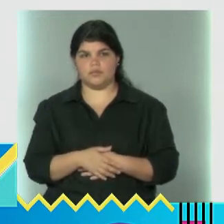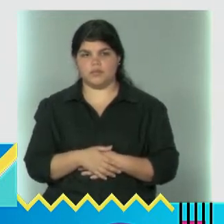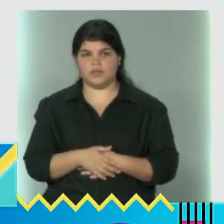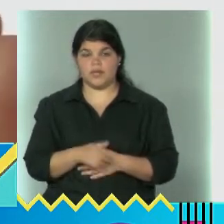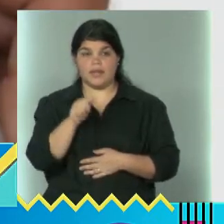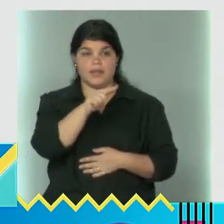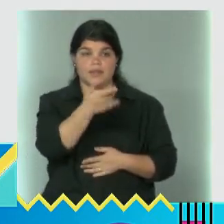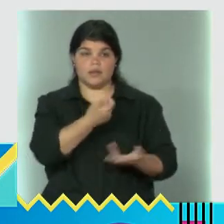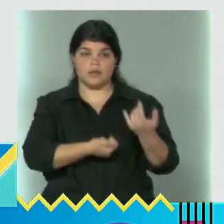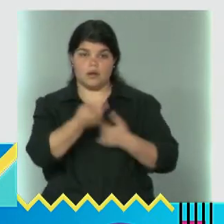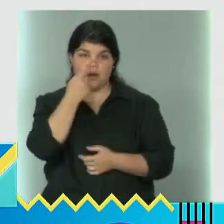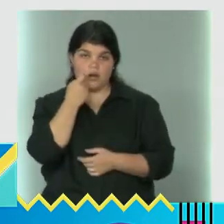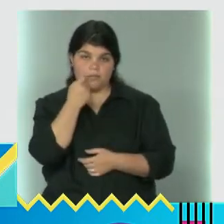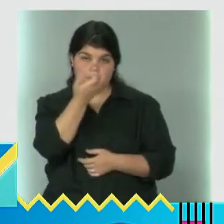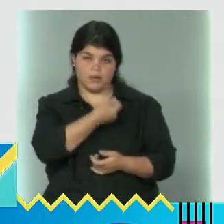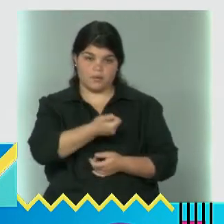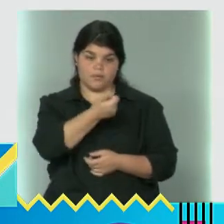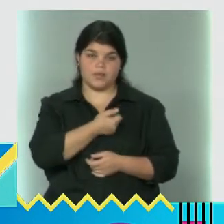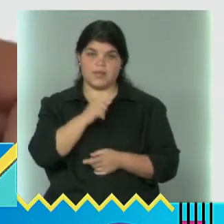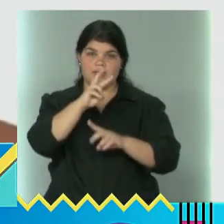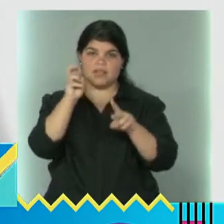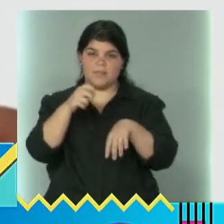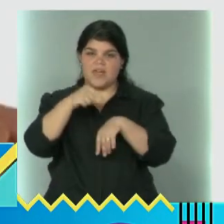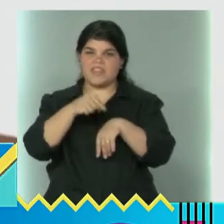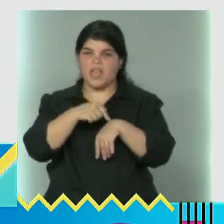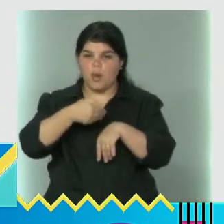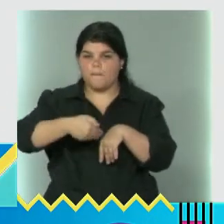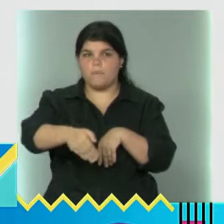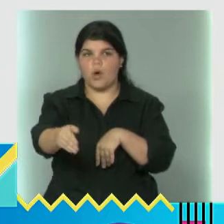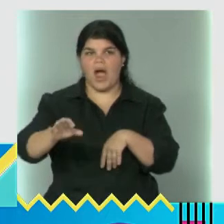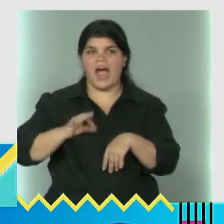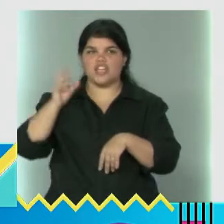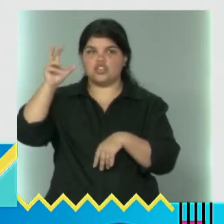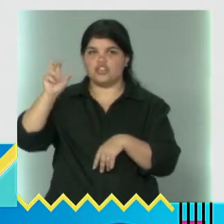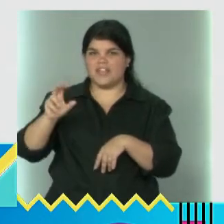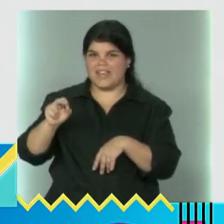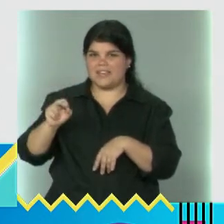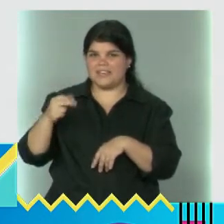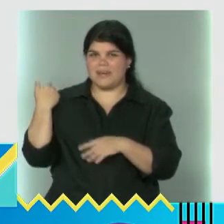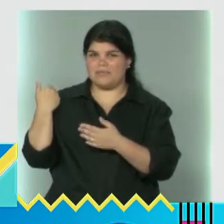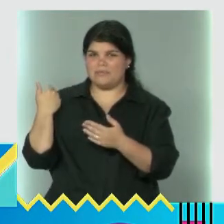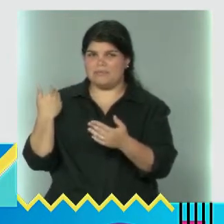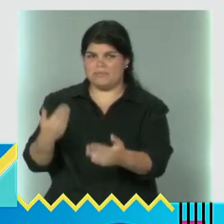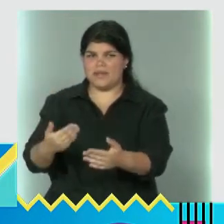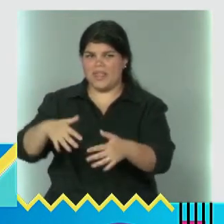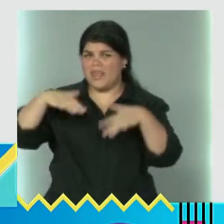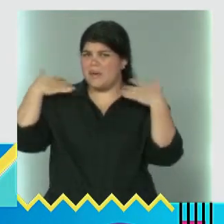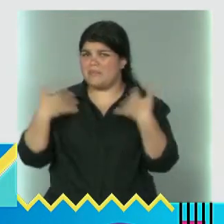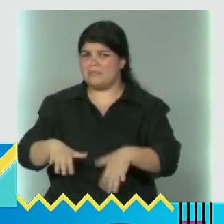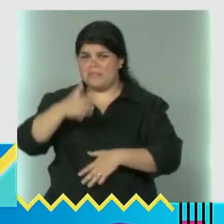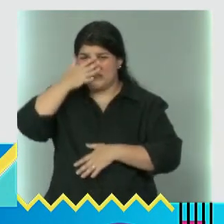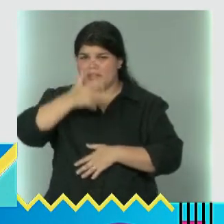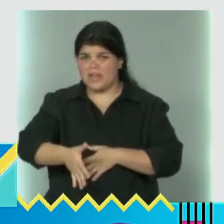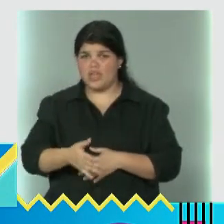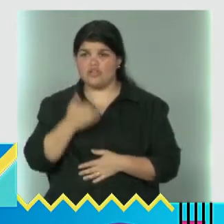Adrián con respecto al tiempo, 30 años hoy es muchísimo tiempo. Y no sé si tenemos